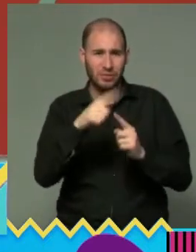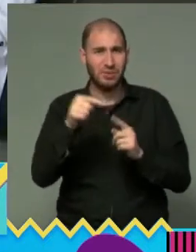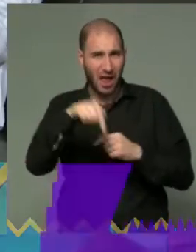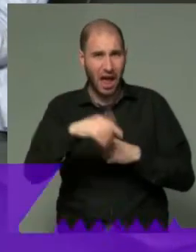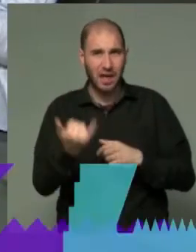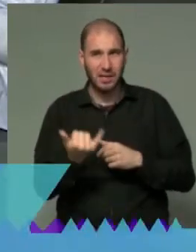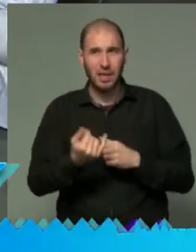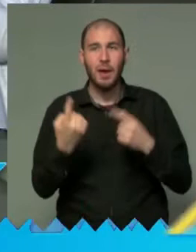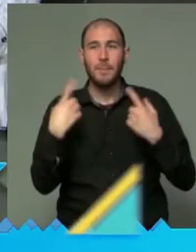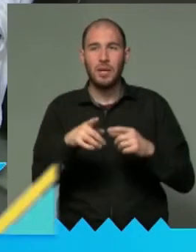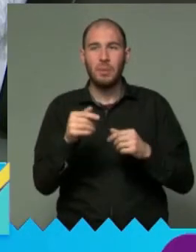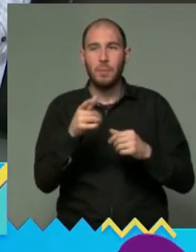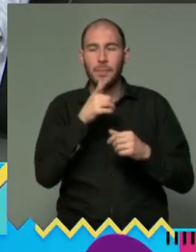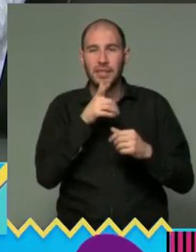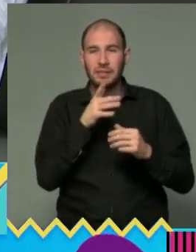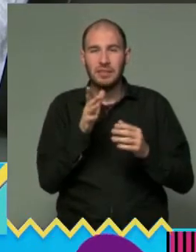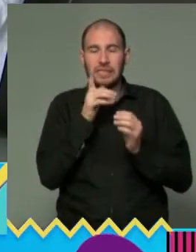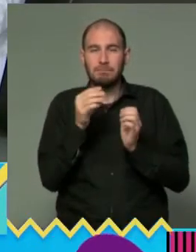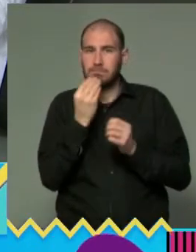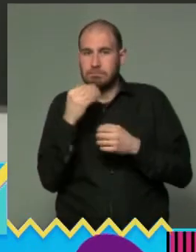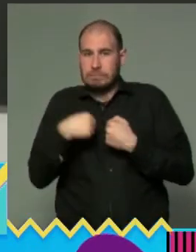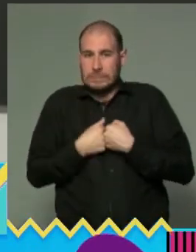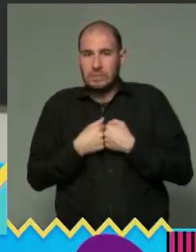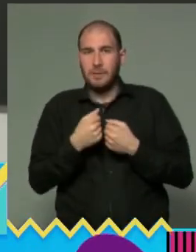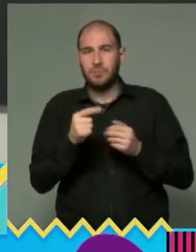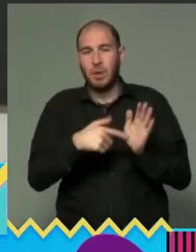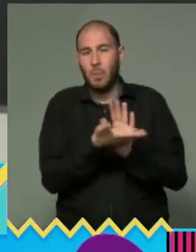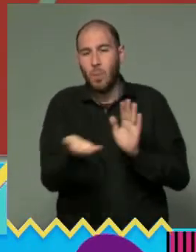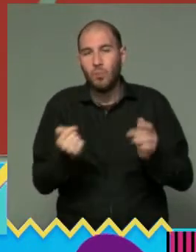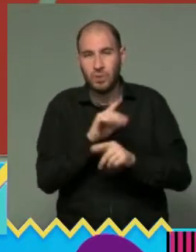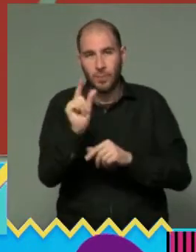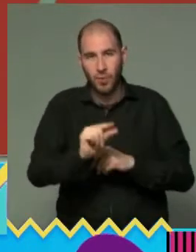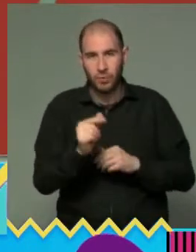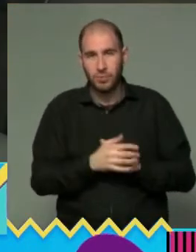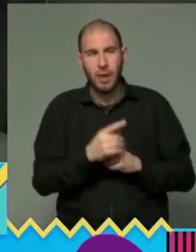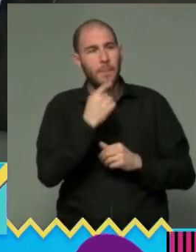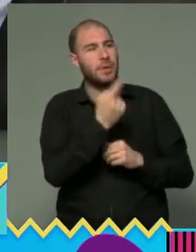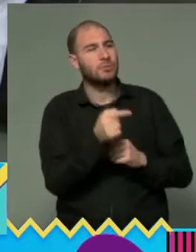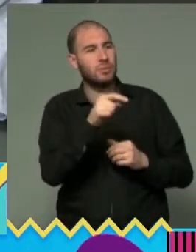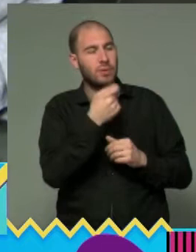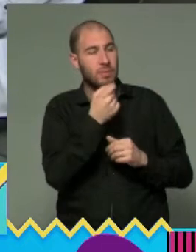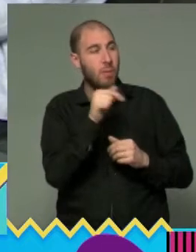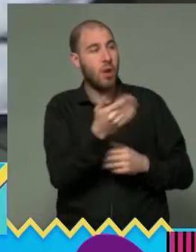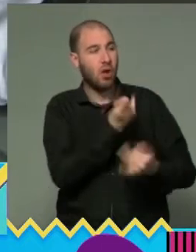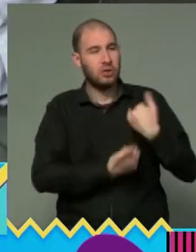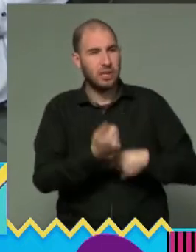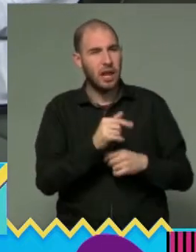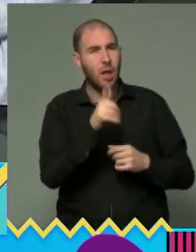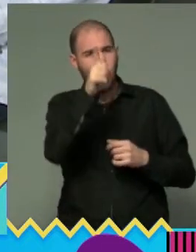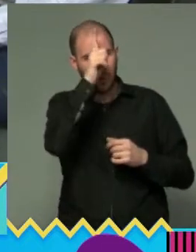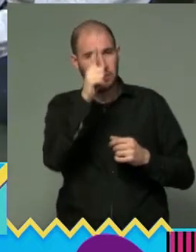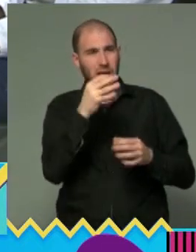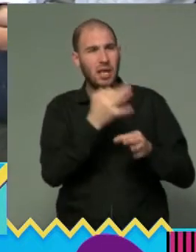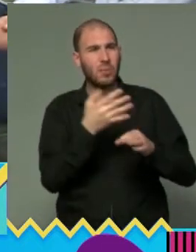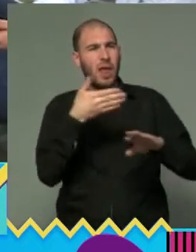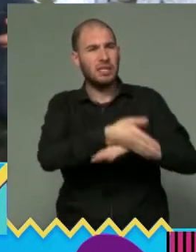institucional, pero como que queda todo más por atrás, no llega a visibilizarse tanto. Bien. Y en el caso concreto que estabas mencionando de la policía que ingresa a